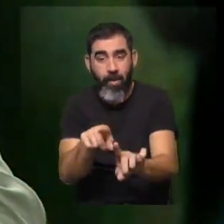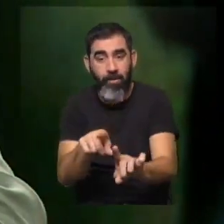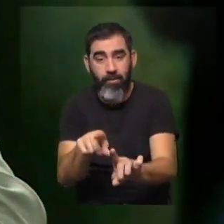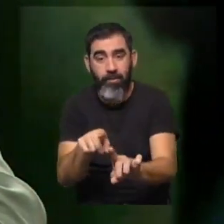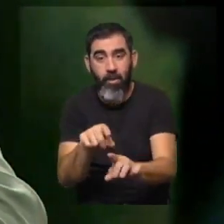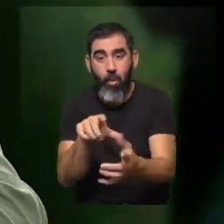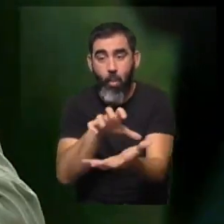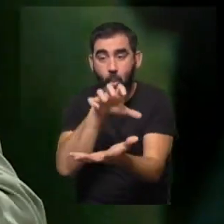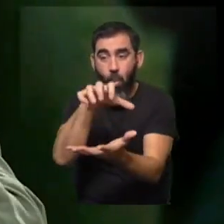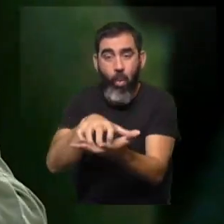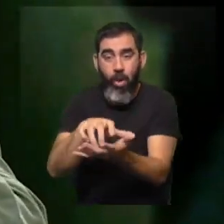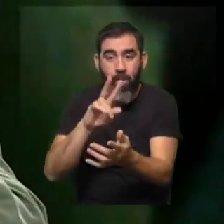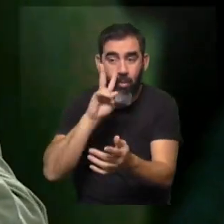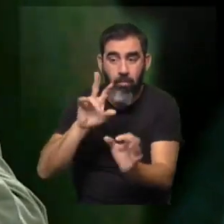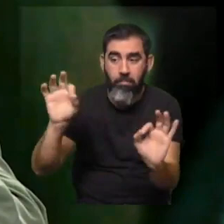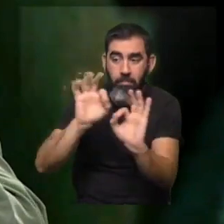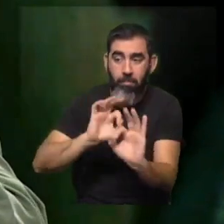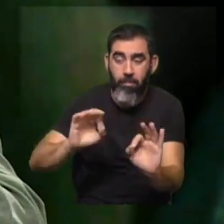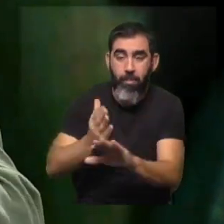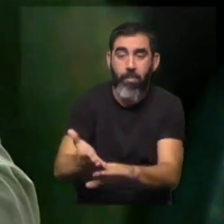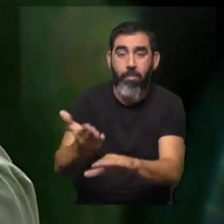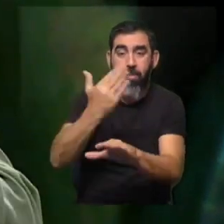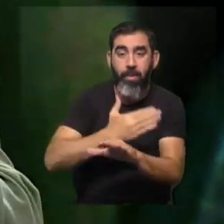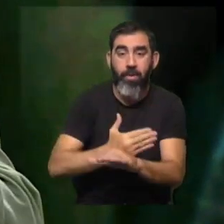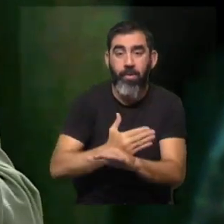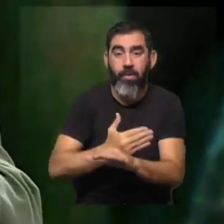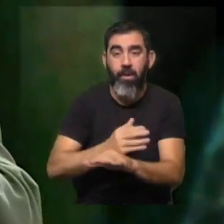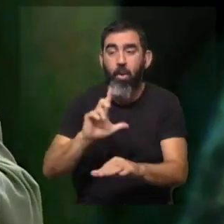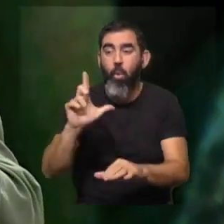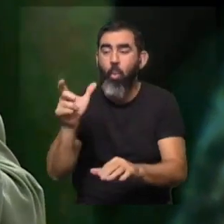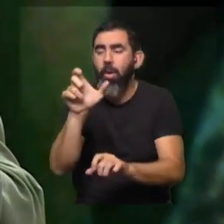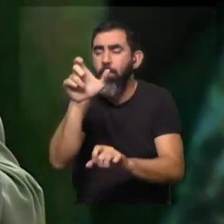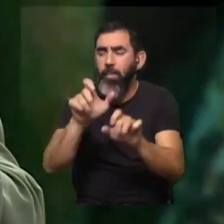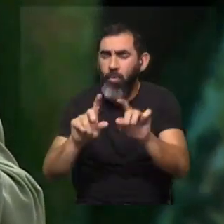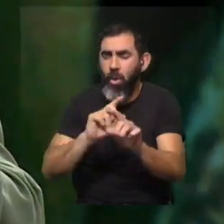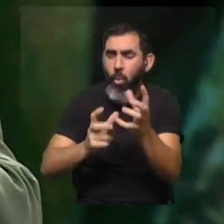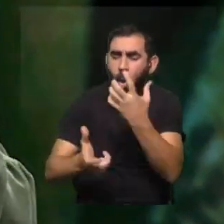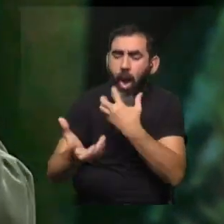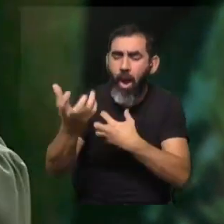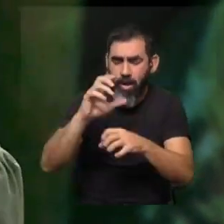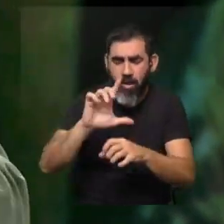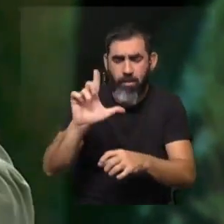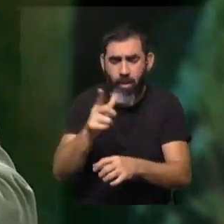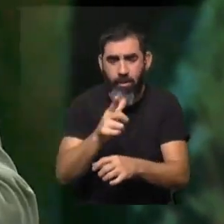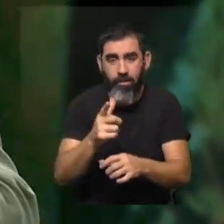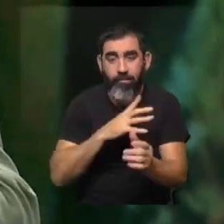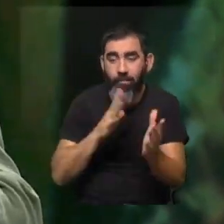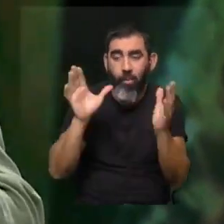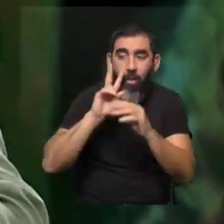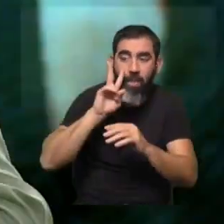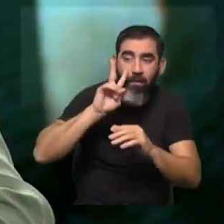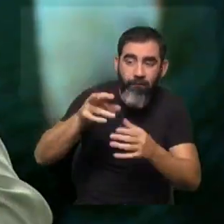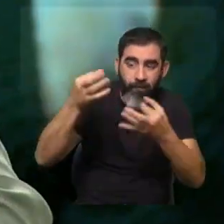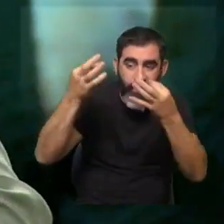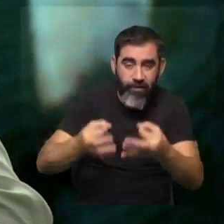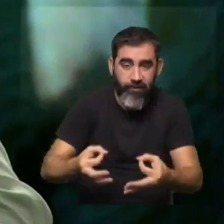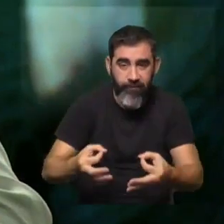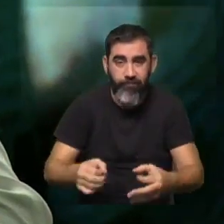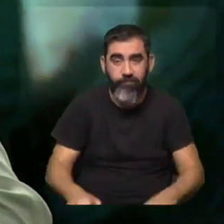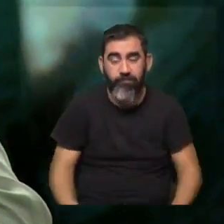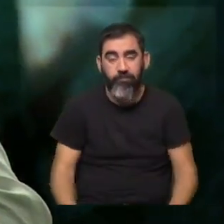en lugares donde no estabas mirando antes. No es que no haya gente, no es que no haya animales, es que no tenías la chance de captarlos ahí.